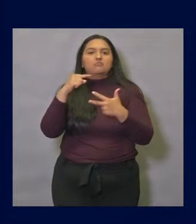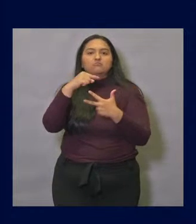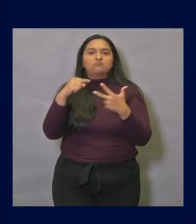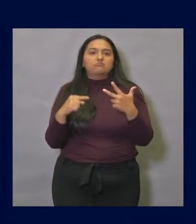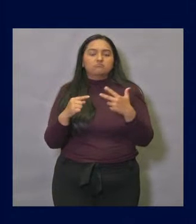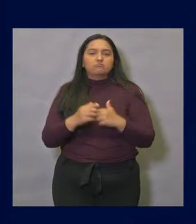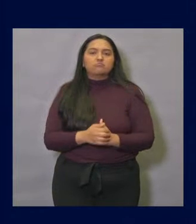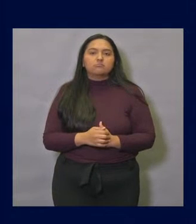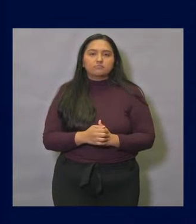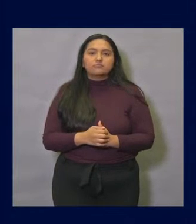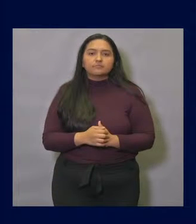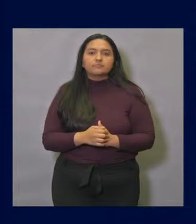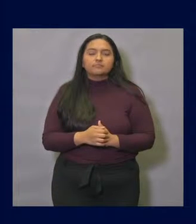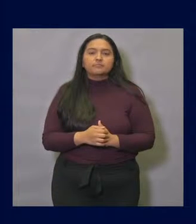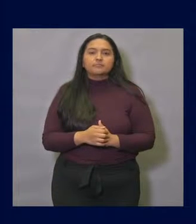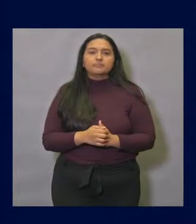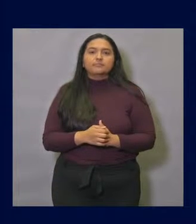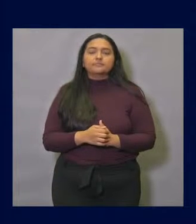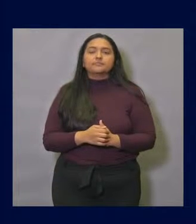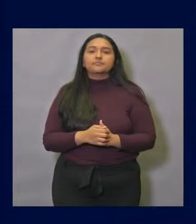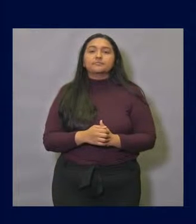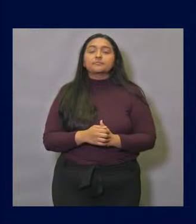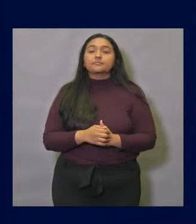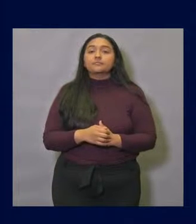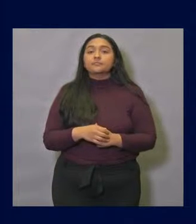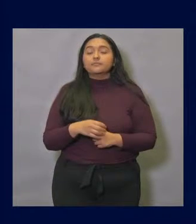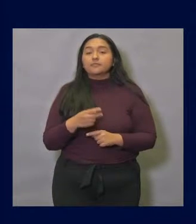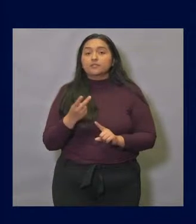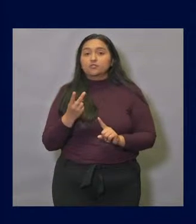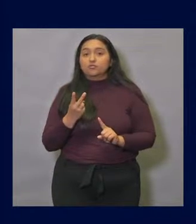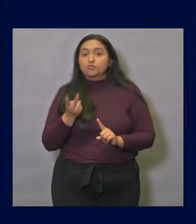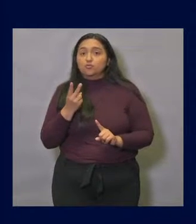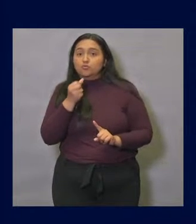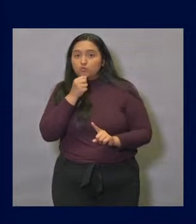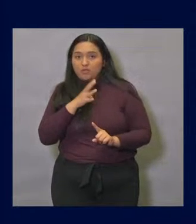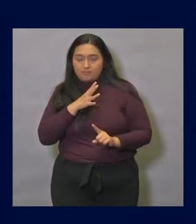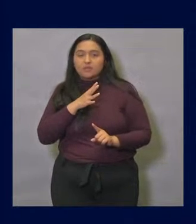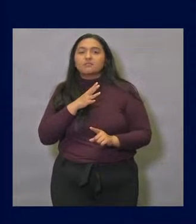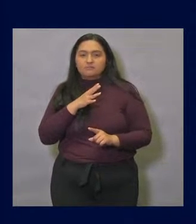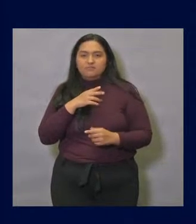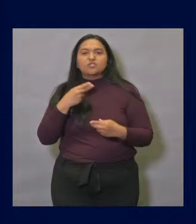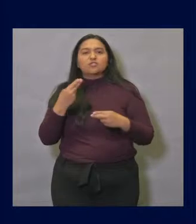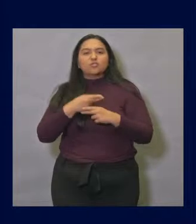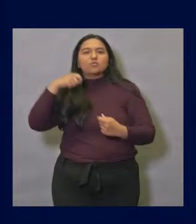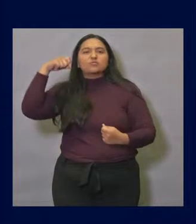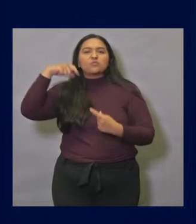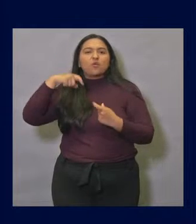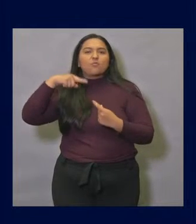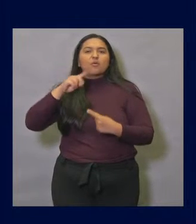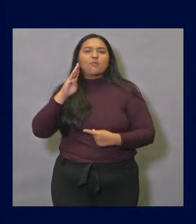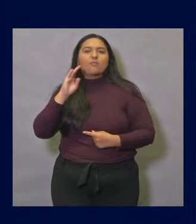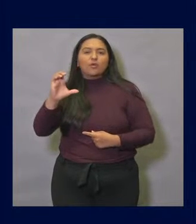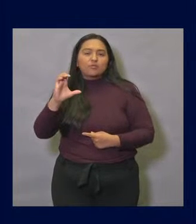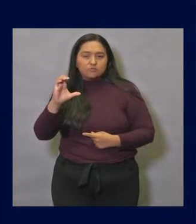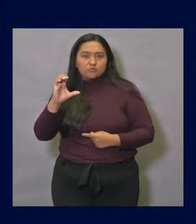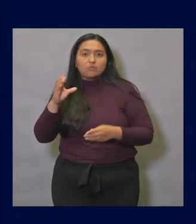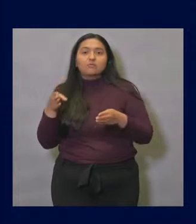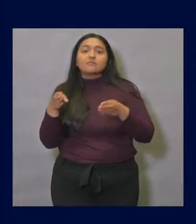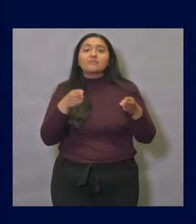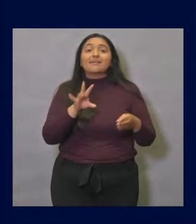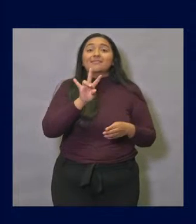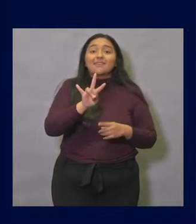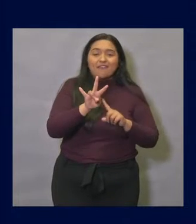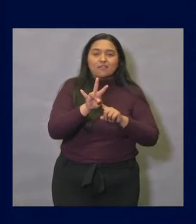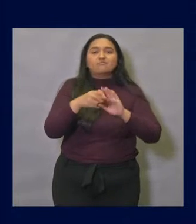Alaska. 2 de las mujeres usaban anticonceptivos hormonales y 7 cumplían con los criterios